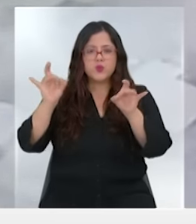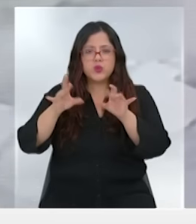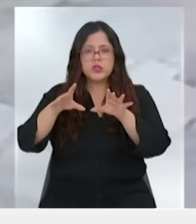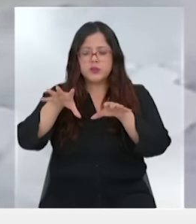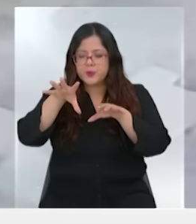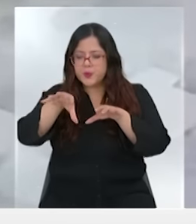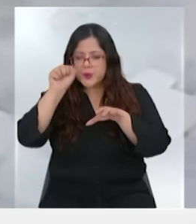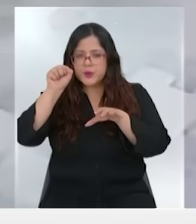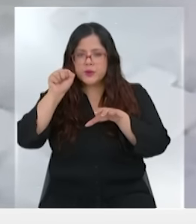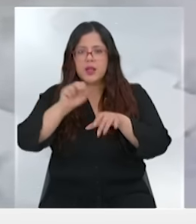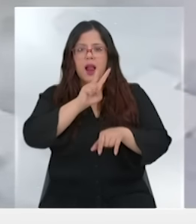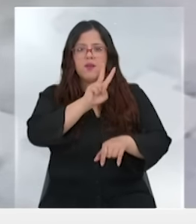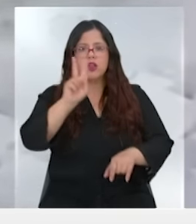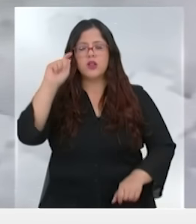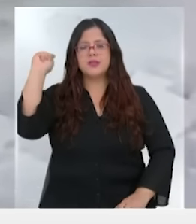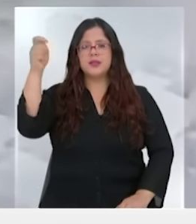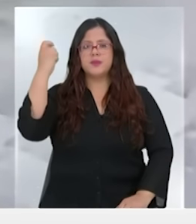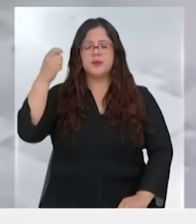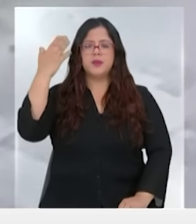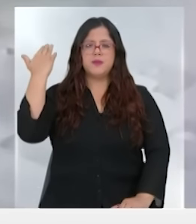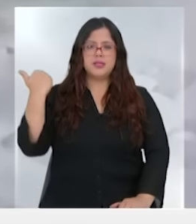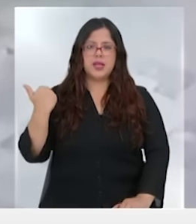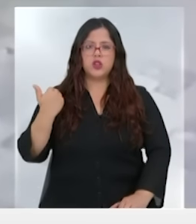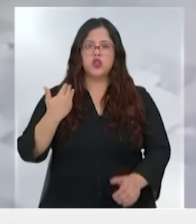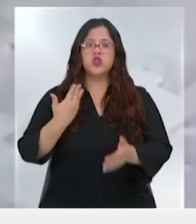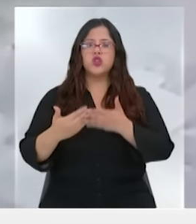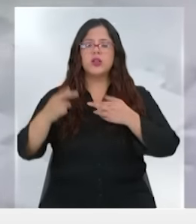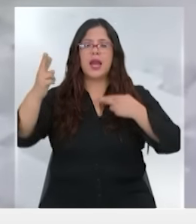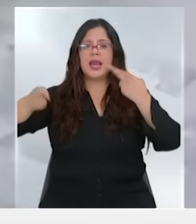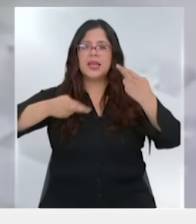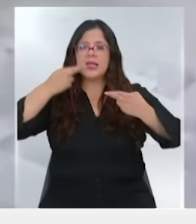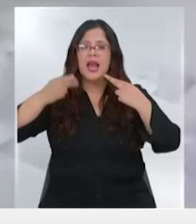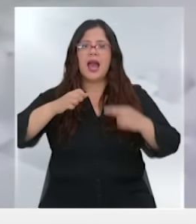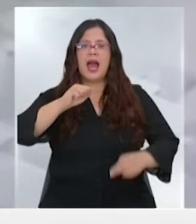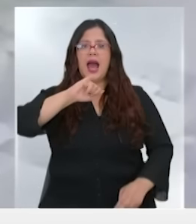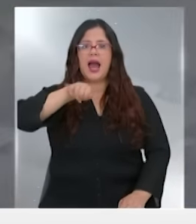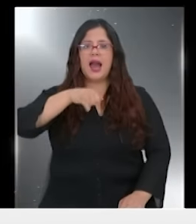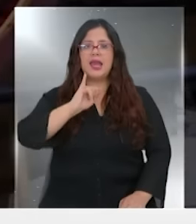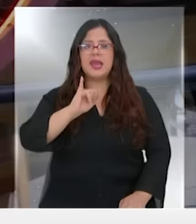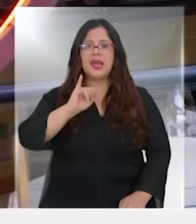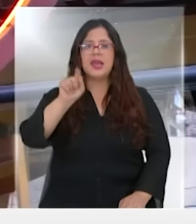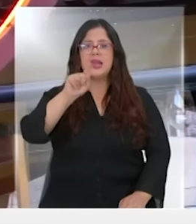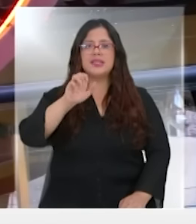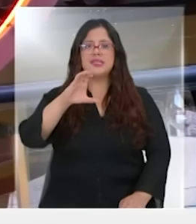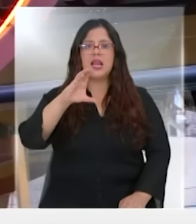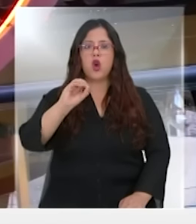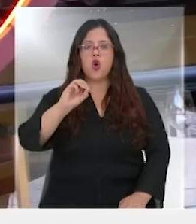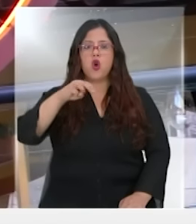sucedido el 22 de septiembre en el restaurante Ají Seco Místico.